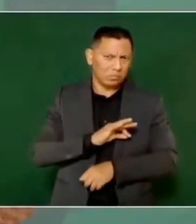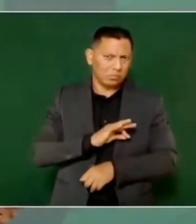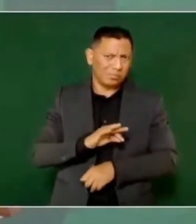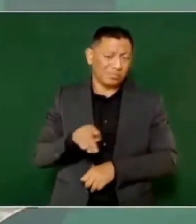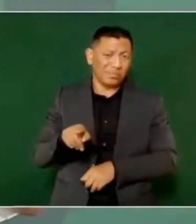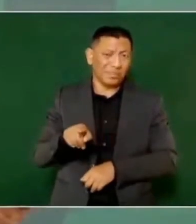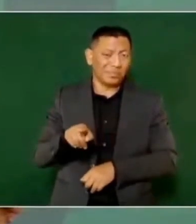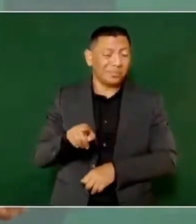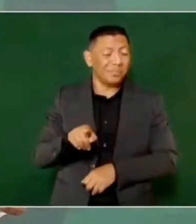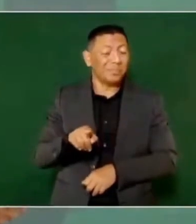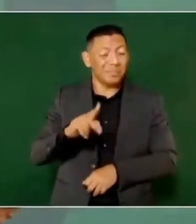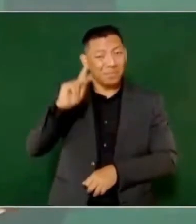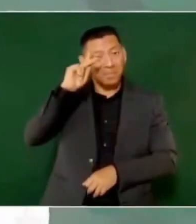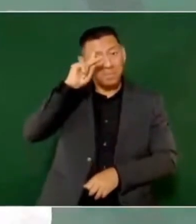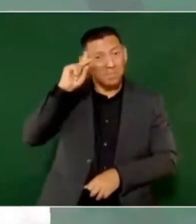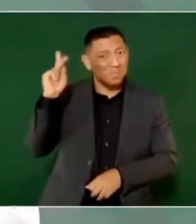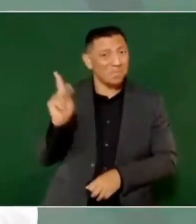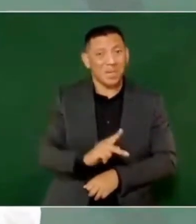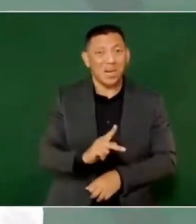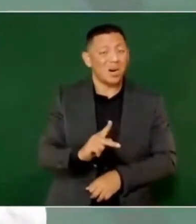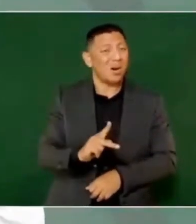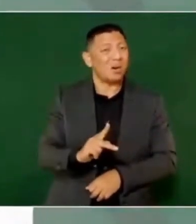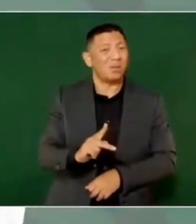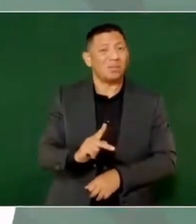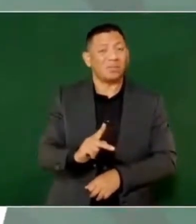siniestros o perversos,